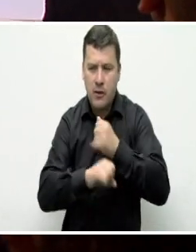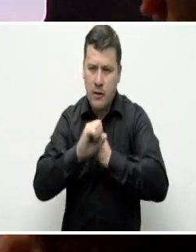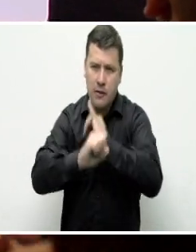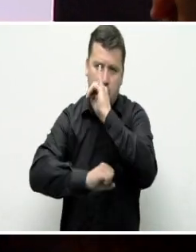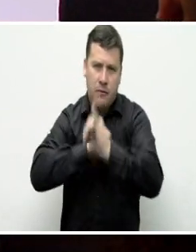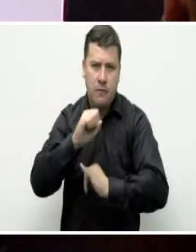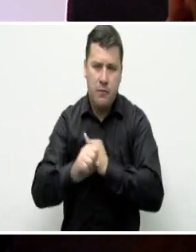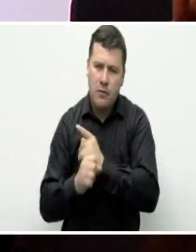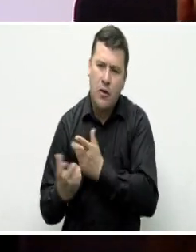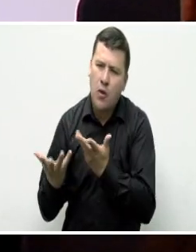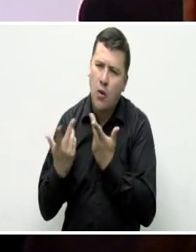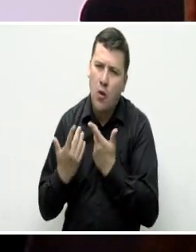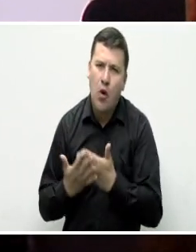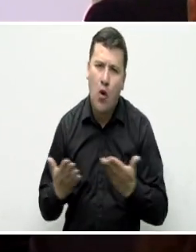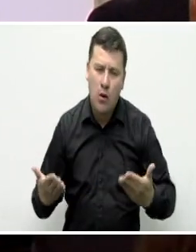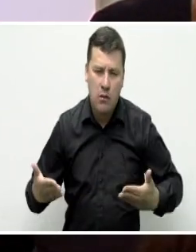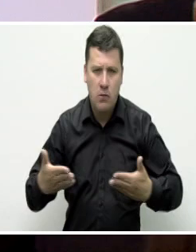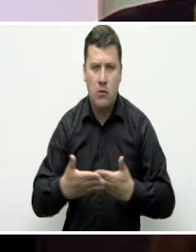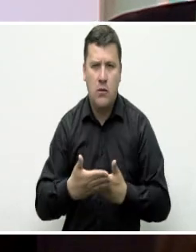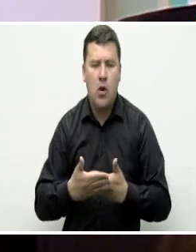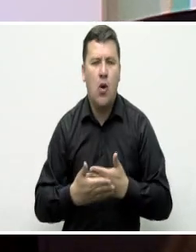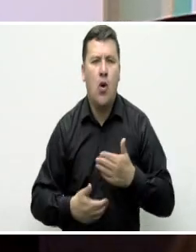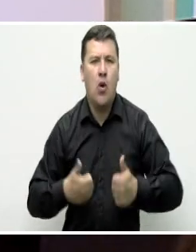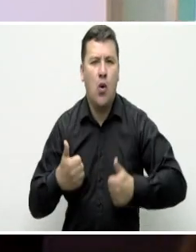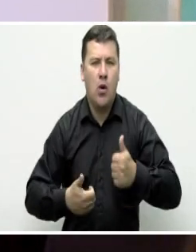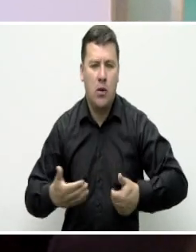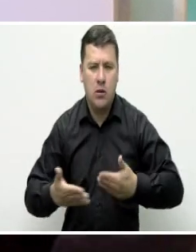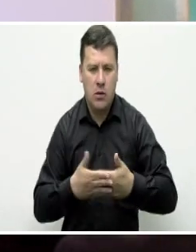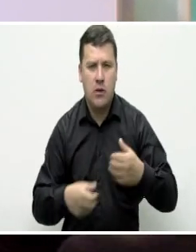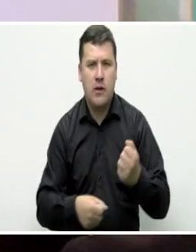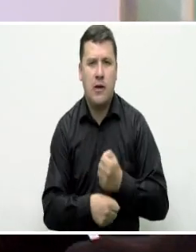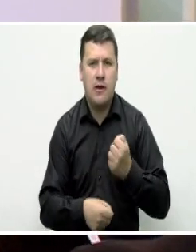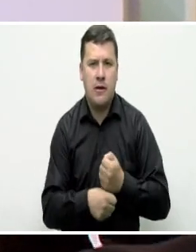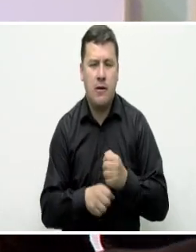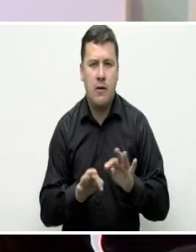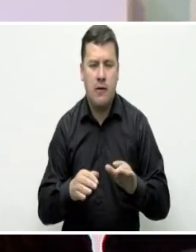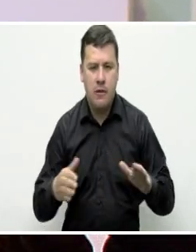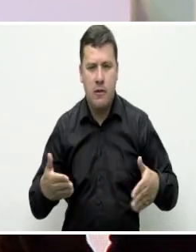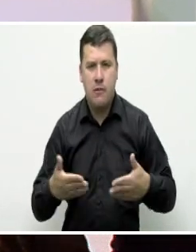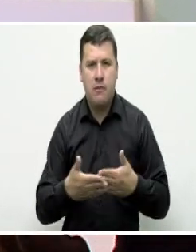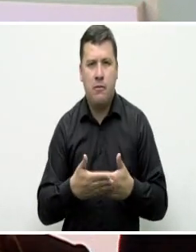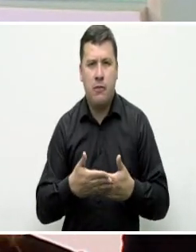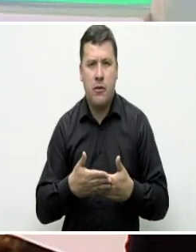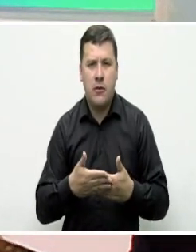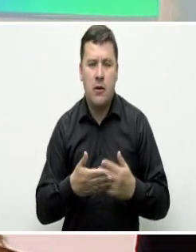Internacionales, que nos cuente aquí en estudio cuál fue la labor de su oficina